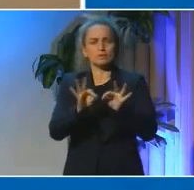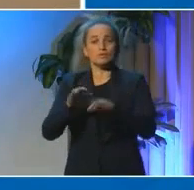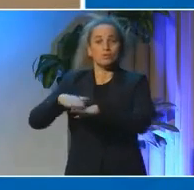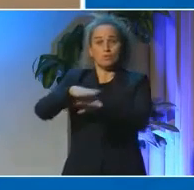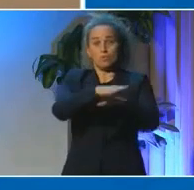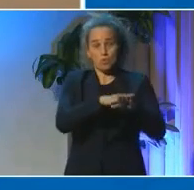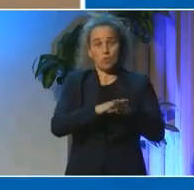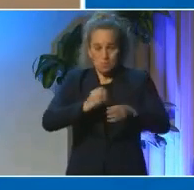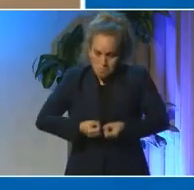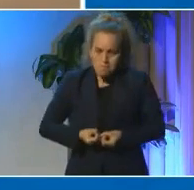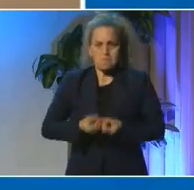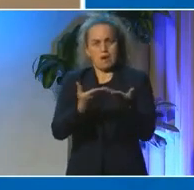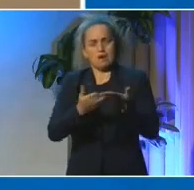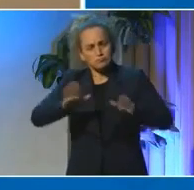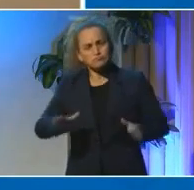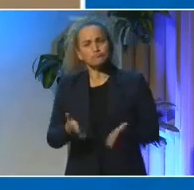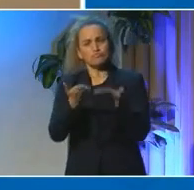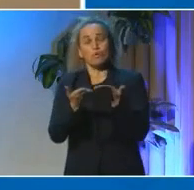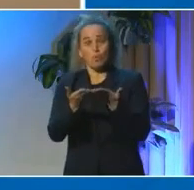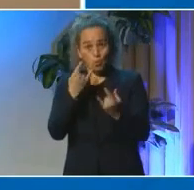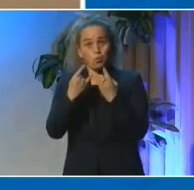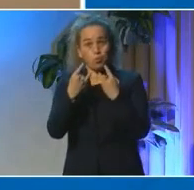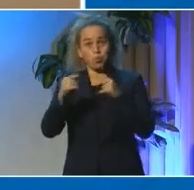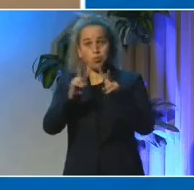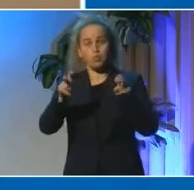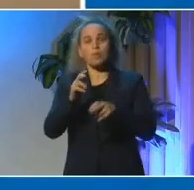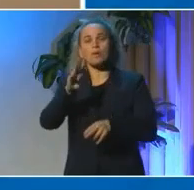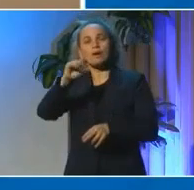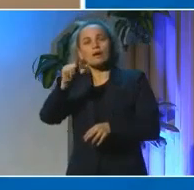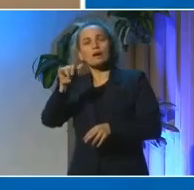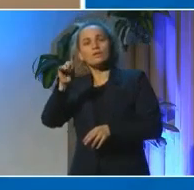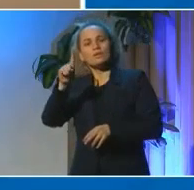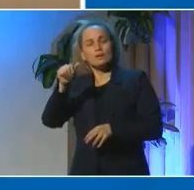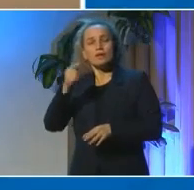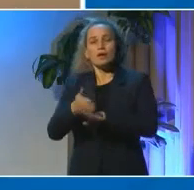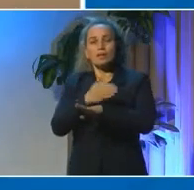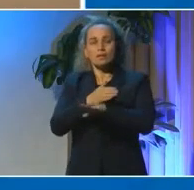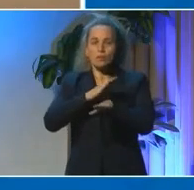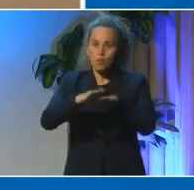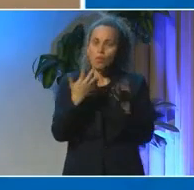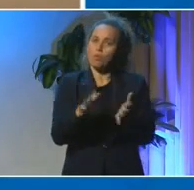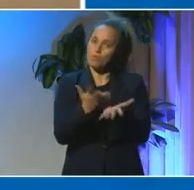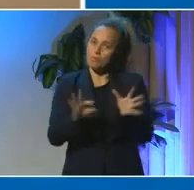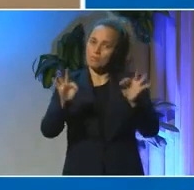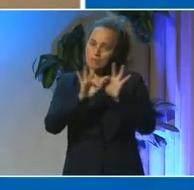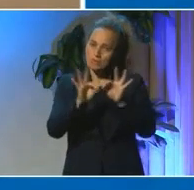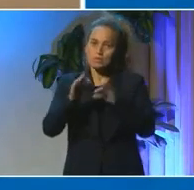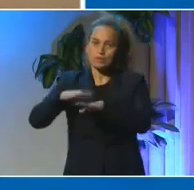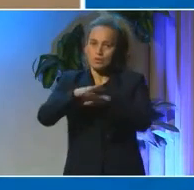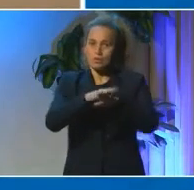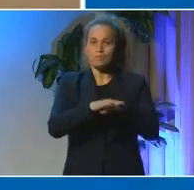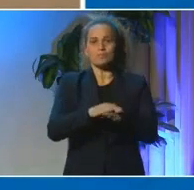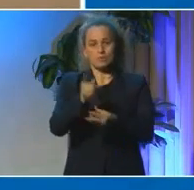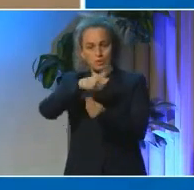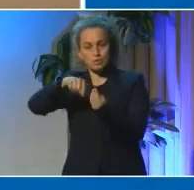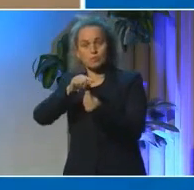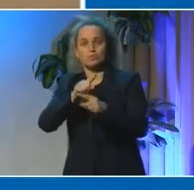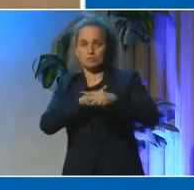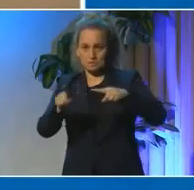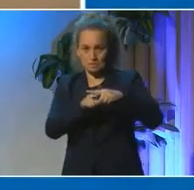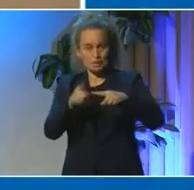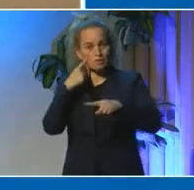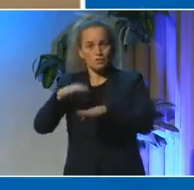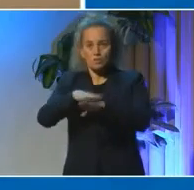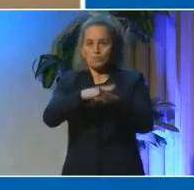amplio sentido que es un tema interesante Claudia Martínez decía hoy hací una invitación interesante al grupo semana y cómo